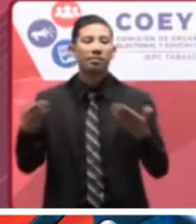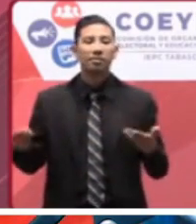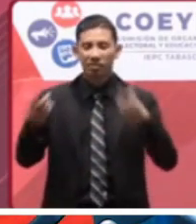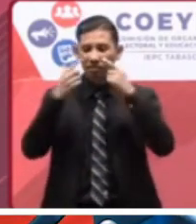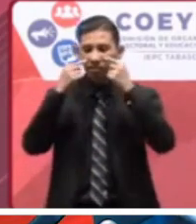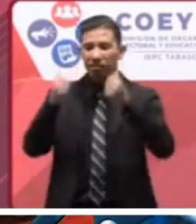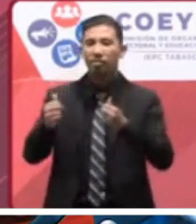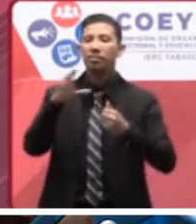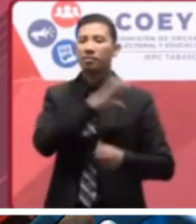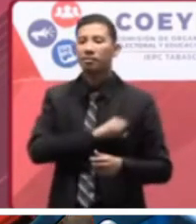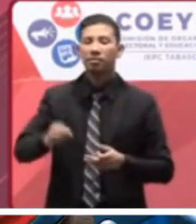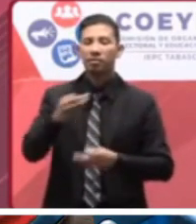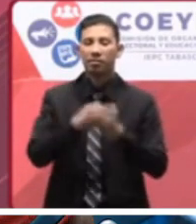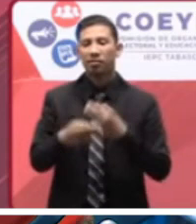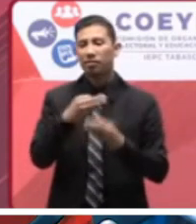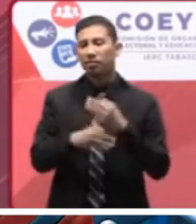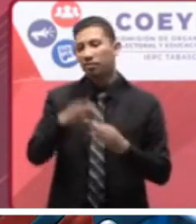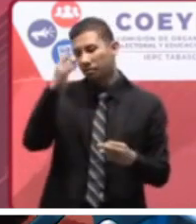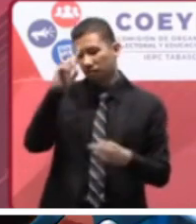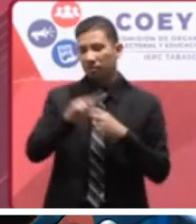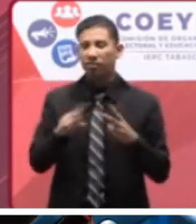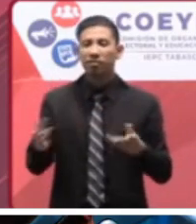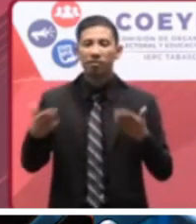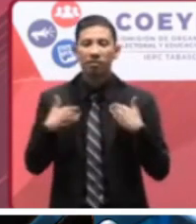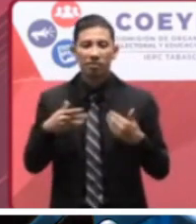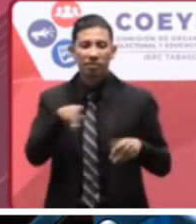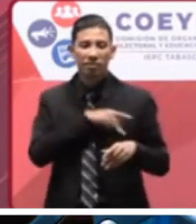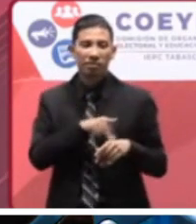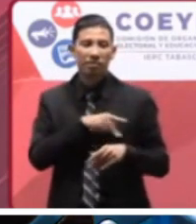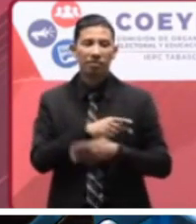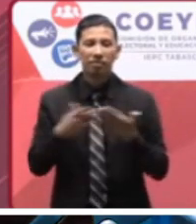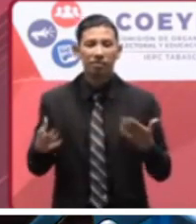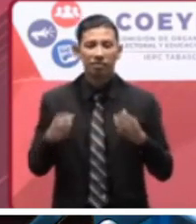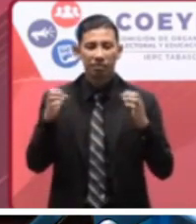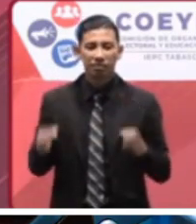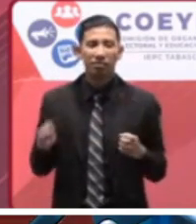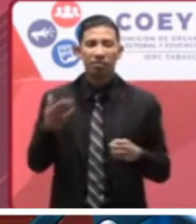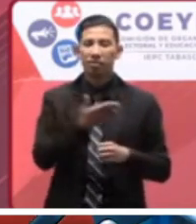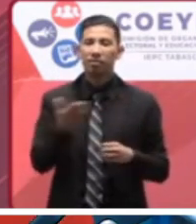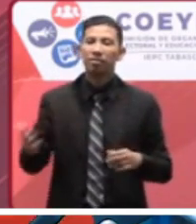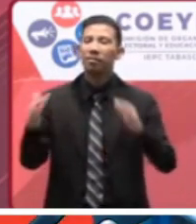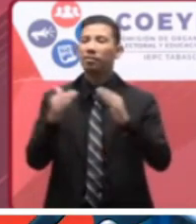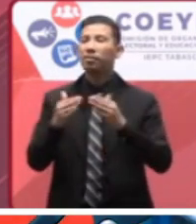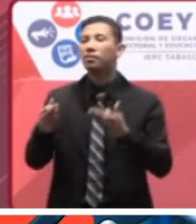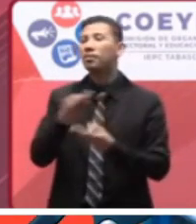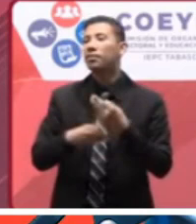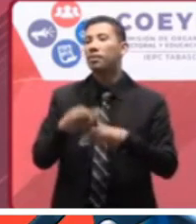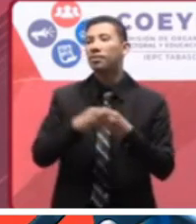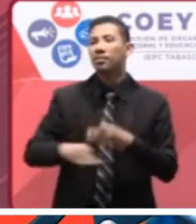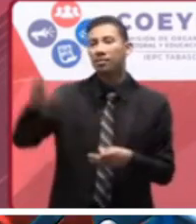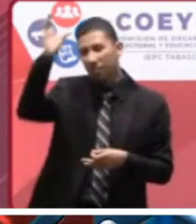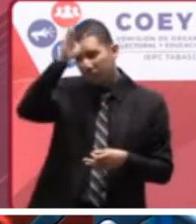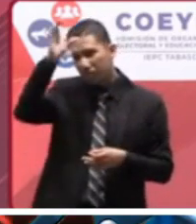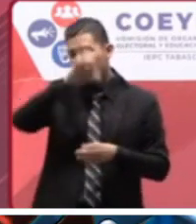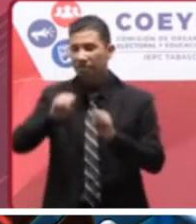a favor de los demás, no para servirnos de manera personal. Está usted en su casa, en esta División Académica